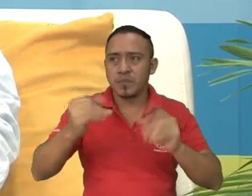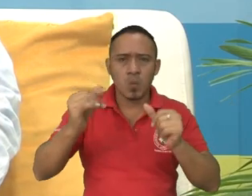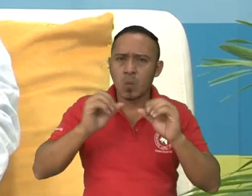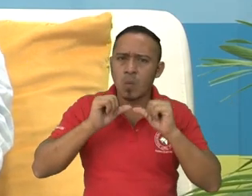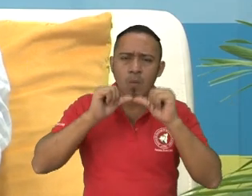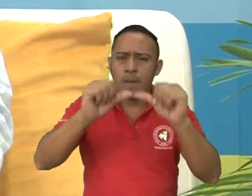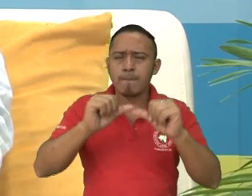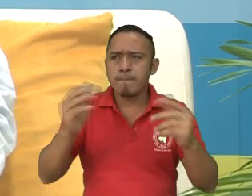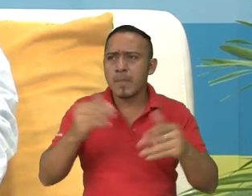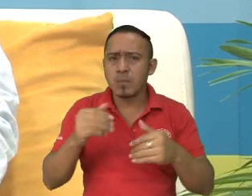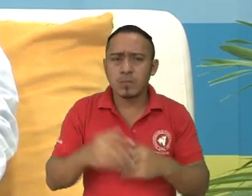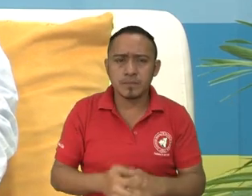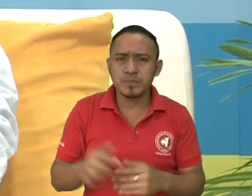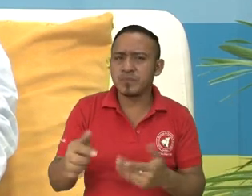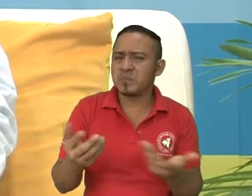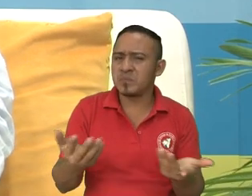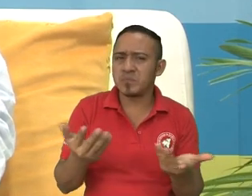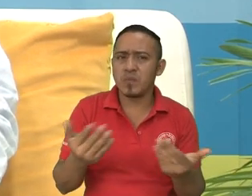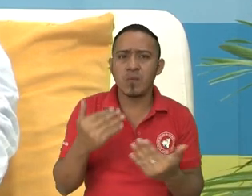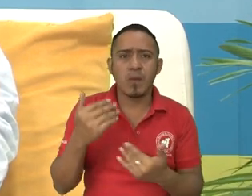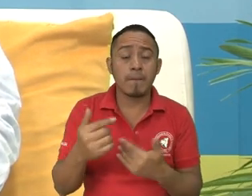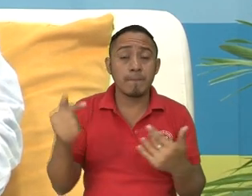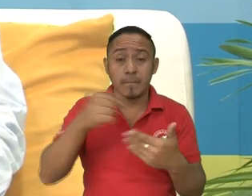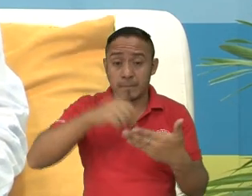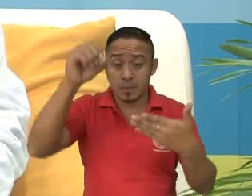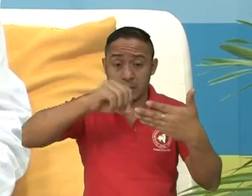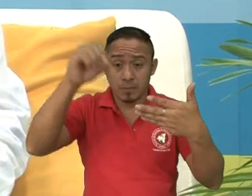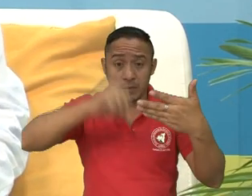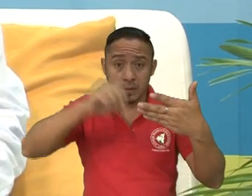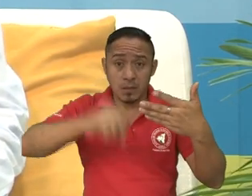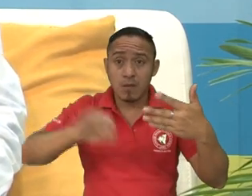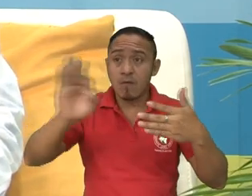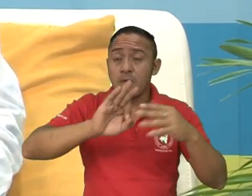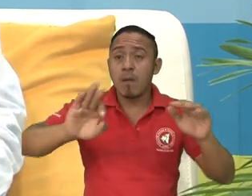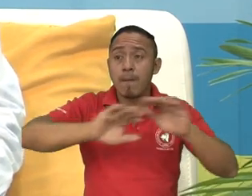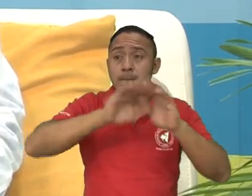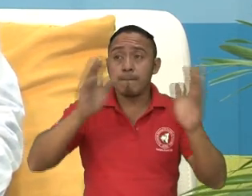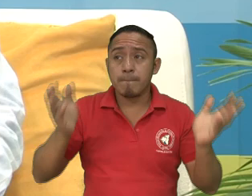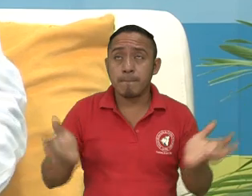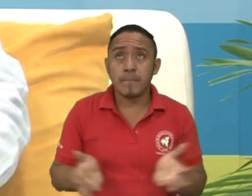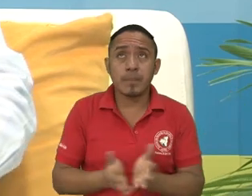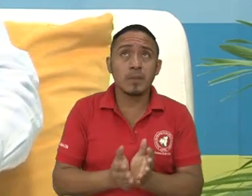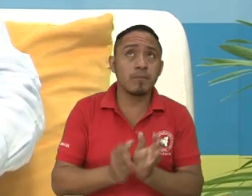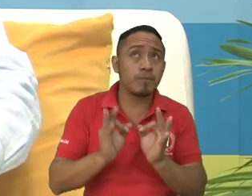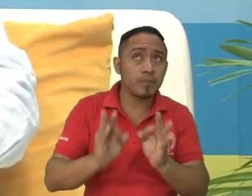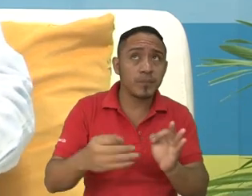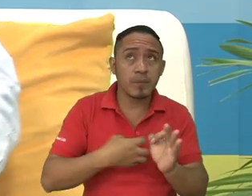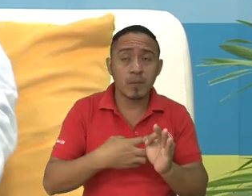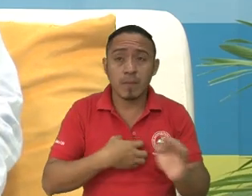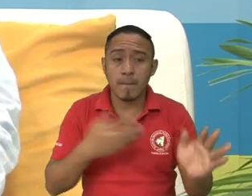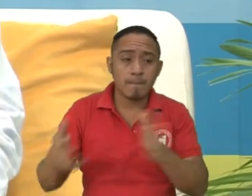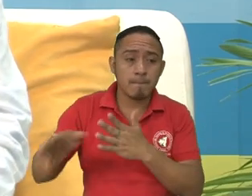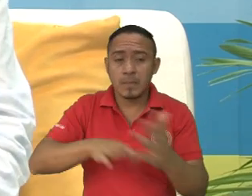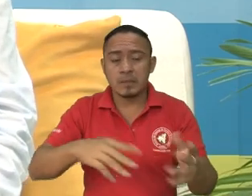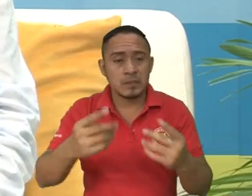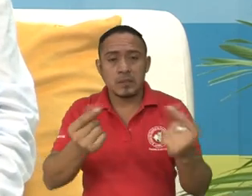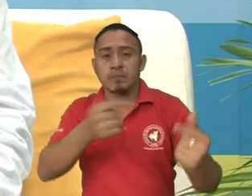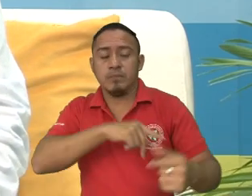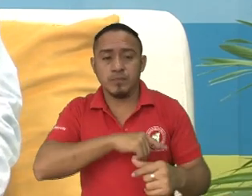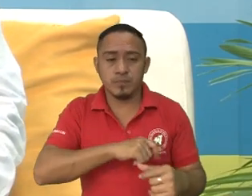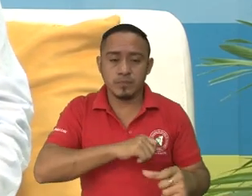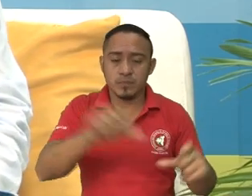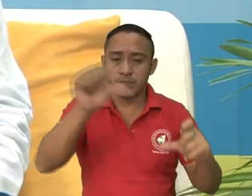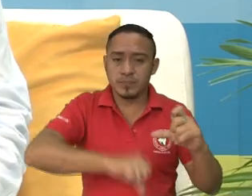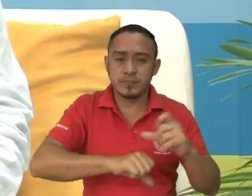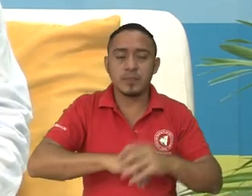continua, pero ¿qué tan frecuente es, según las estadísticas a nivel mundial, la muerte súbita y qué tan frecuente también es en nuestro país,